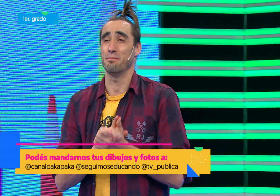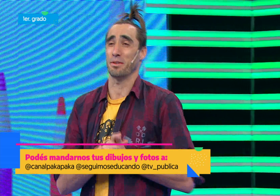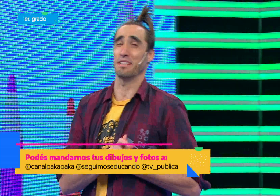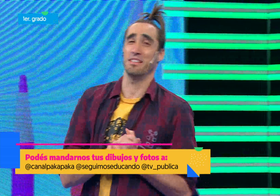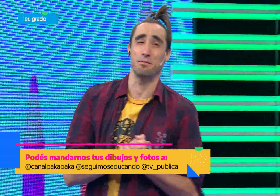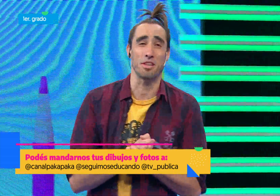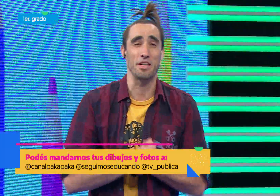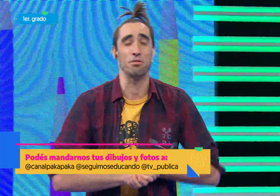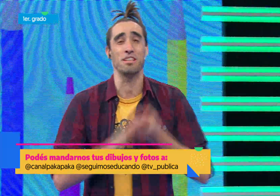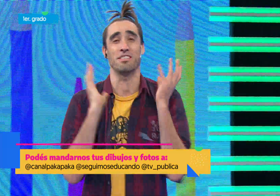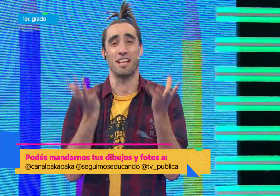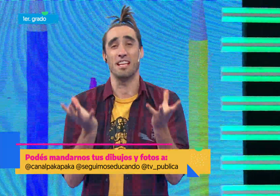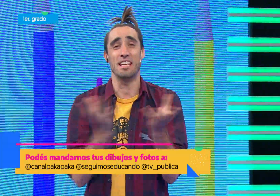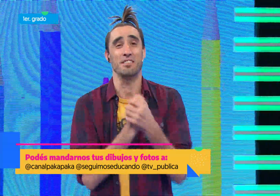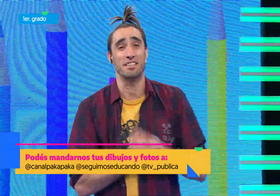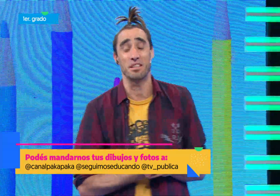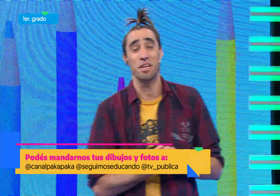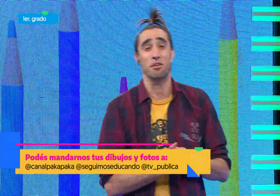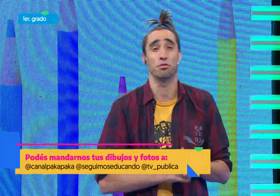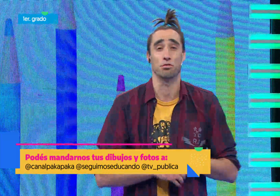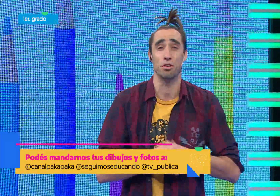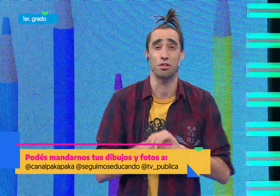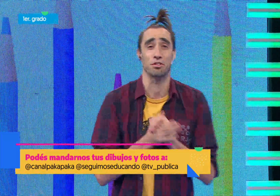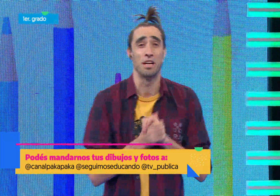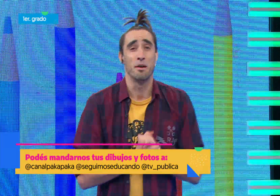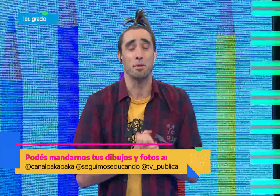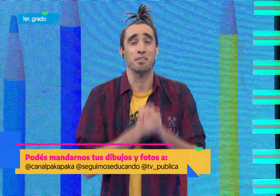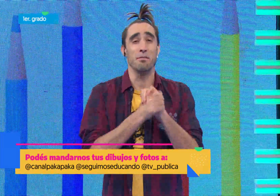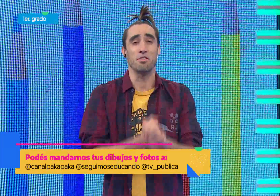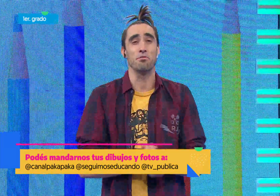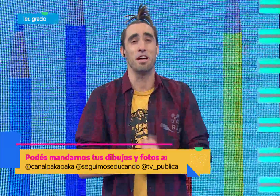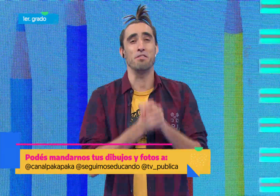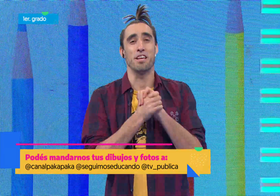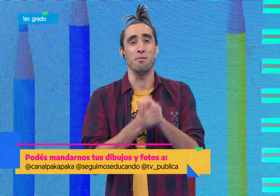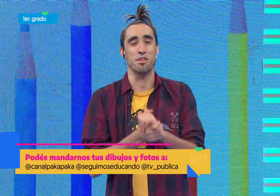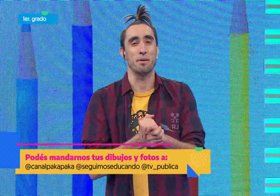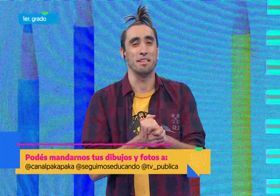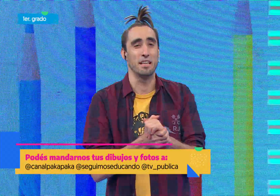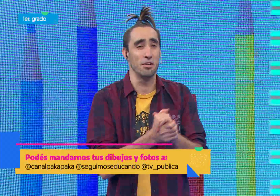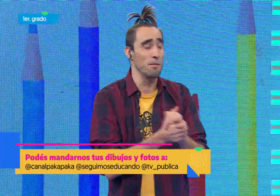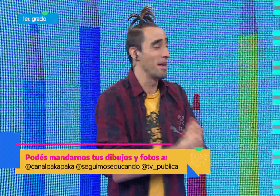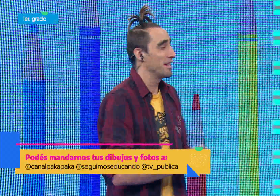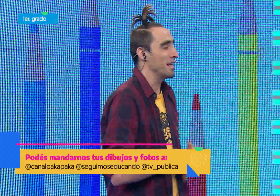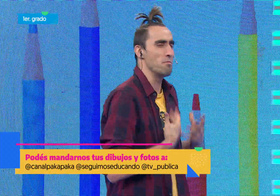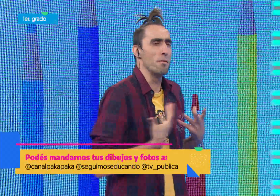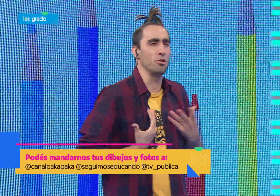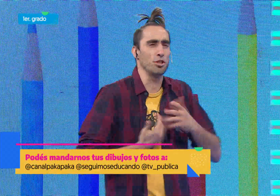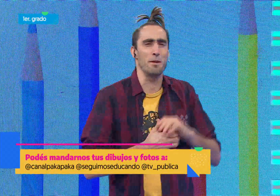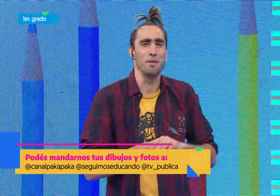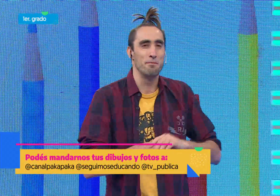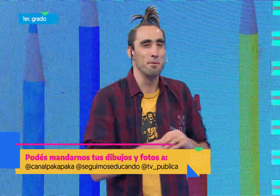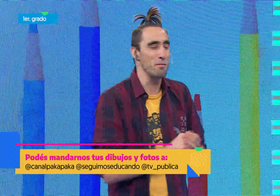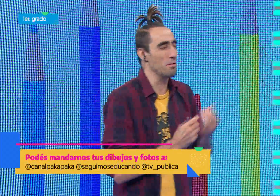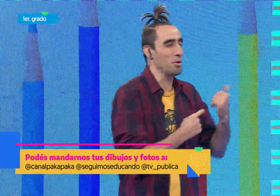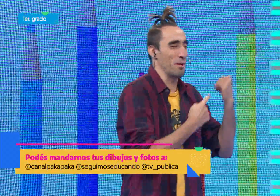nosotros es importantísimo saber que ustedes están ahí haciendo las actividades con nosotros, porque seguimos educando y seguimos aprendiendo. Y en algún momento yo